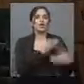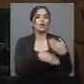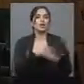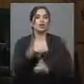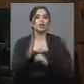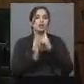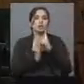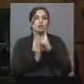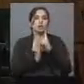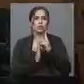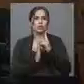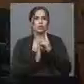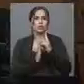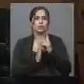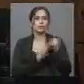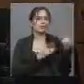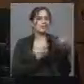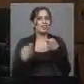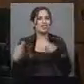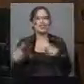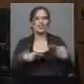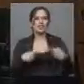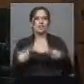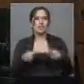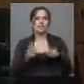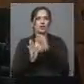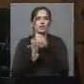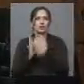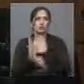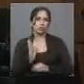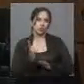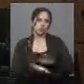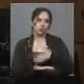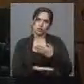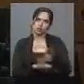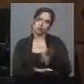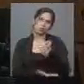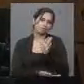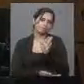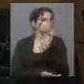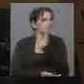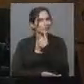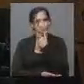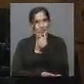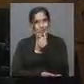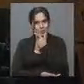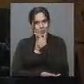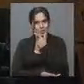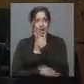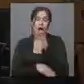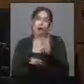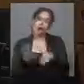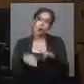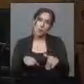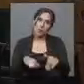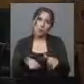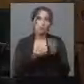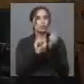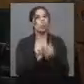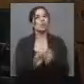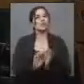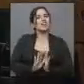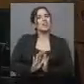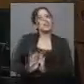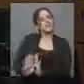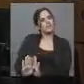desarrollo del debate sobre el presupuesto de salud... ...no cabe ninguna duda... ...que tal vez pudimos haber evitado